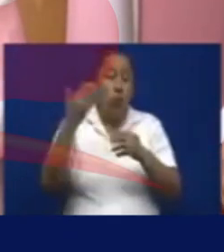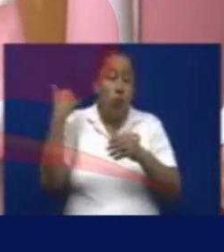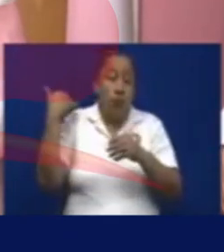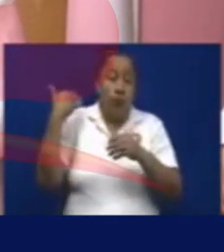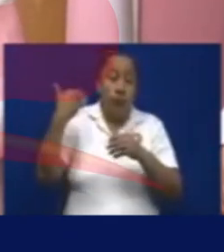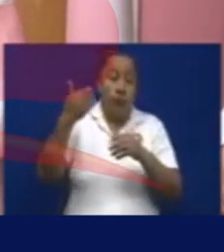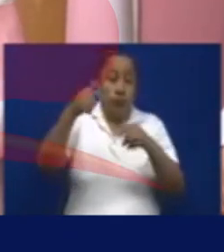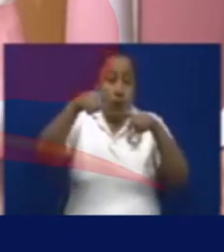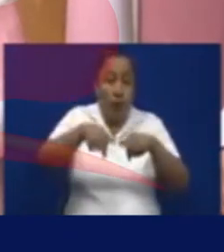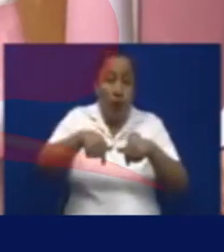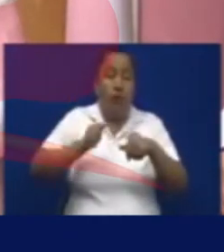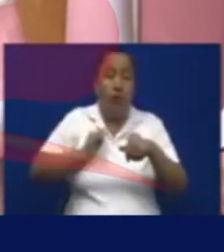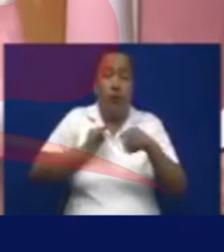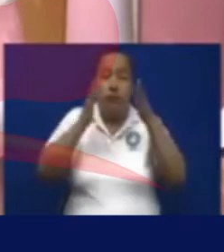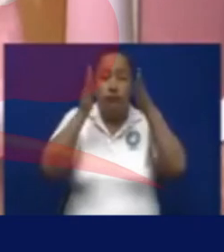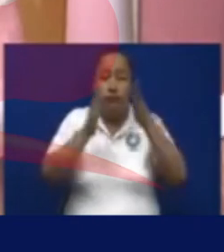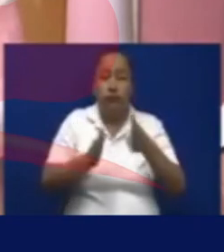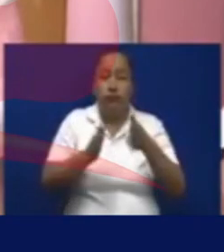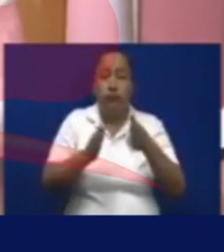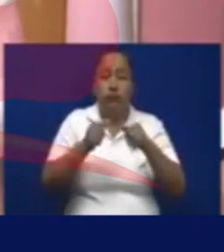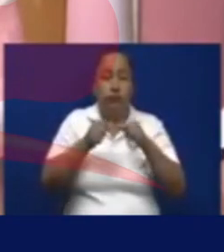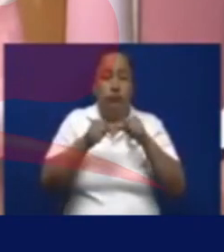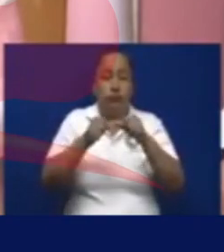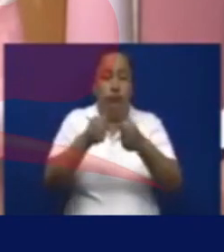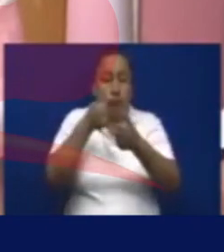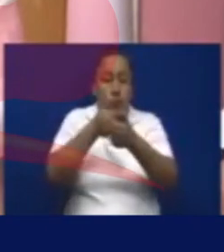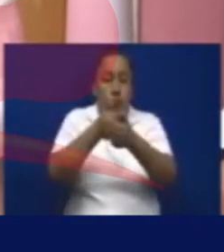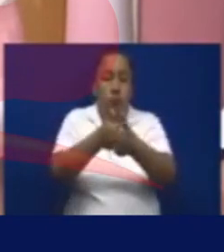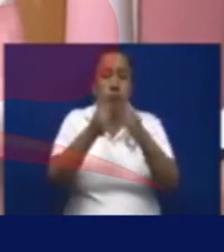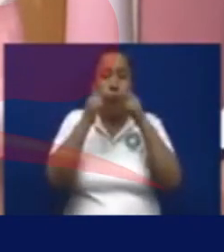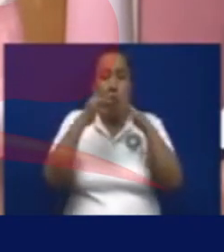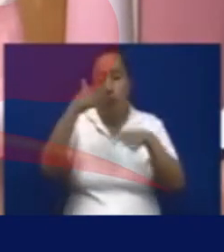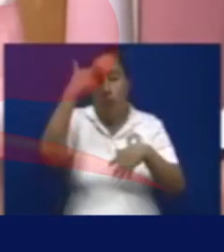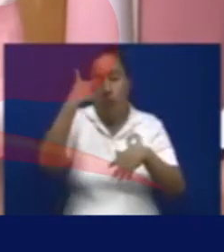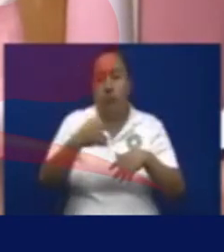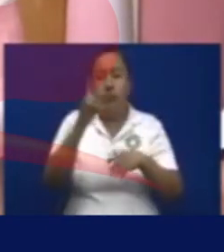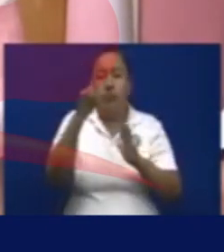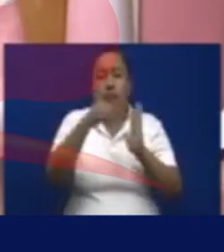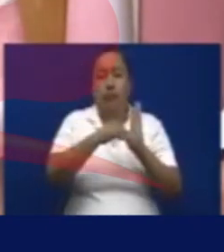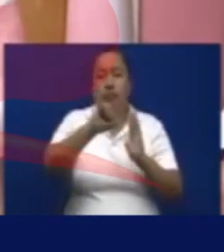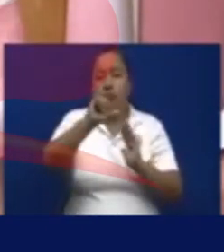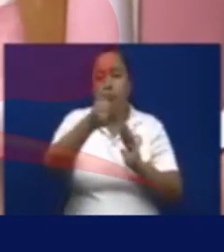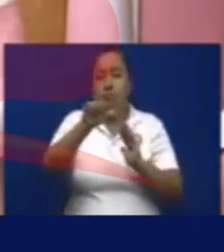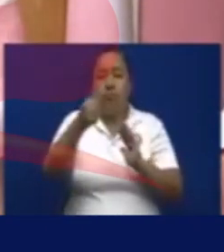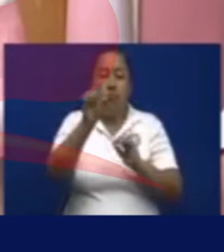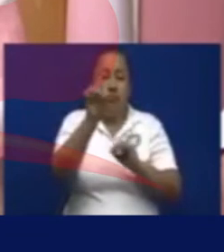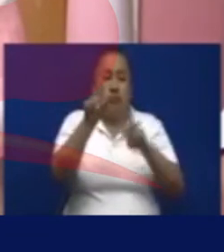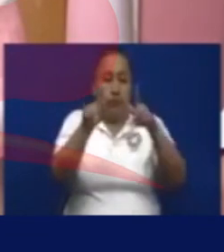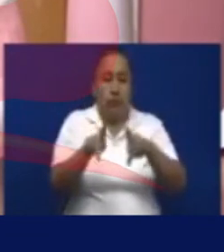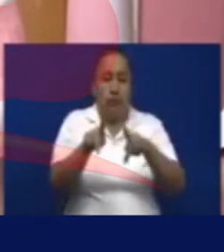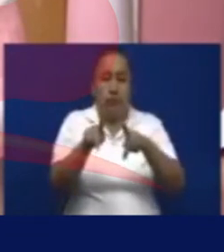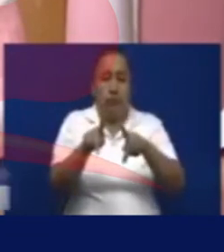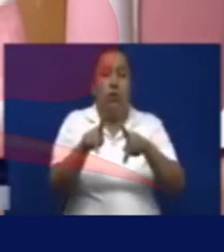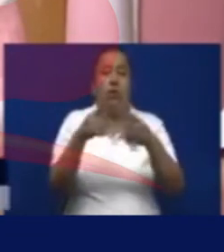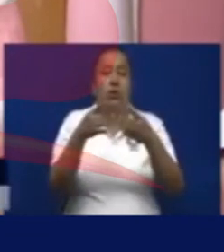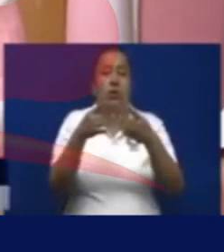hoy, hemos atendido y dado seguimiento responsable y cuidadoso a 1.661 personas y